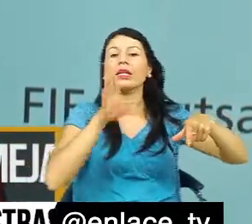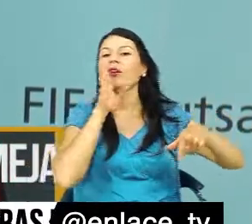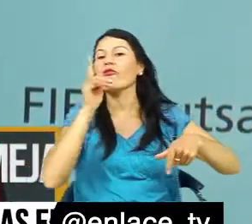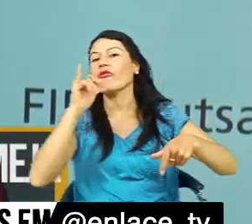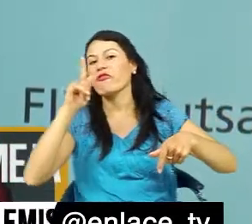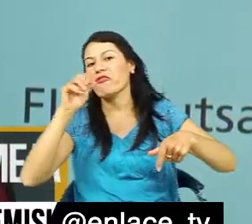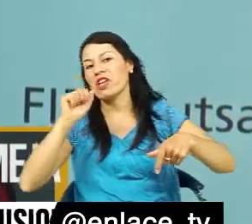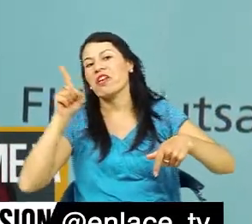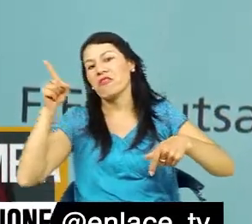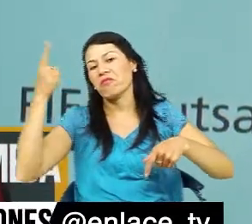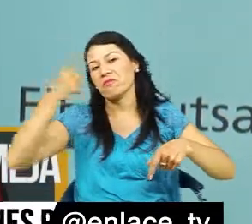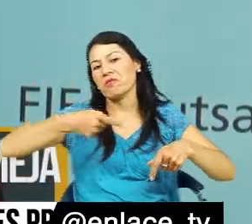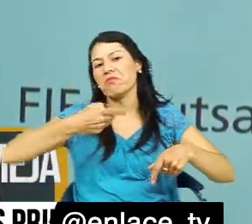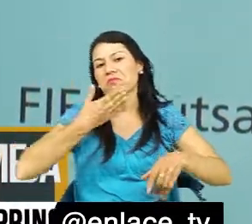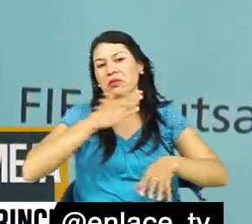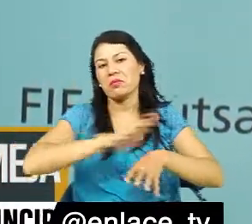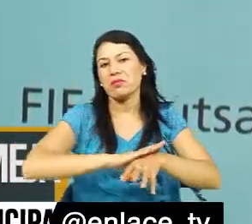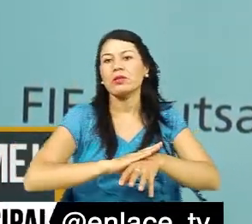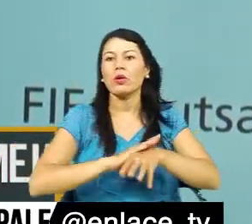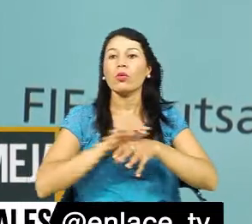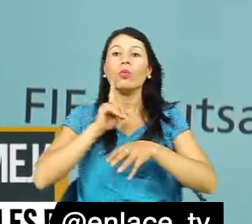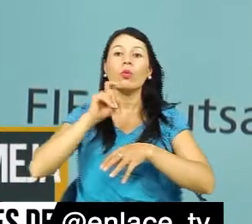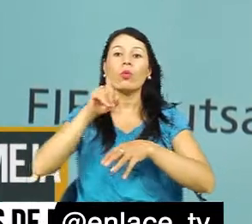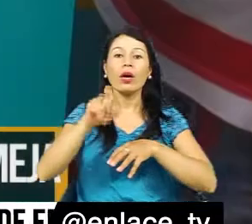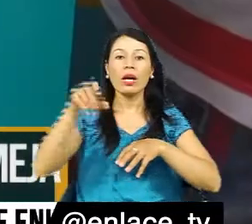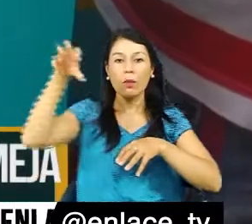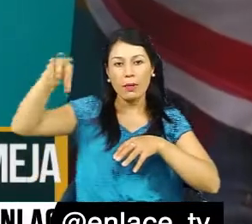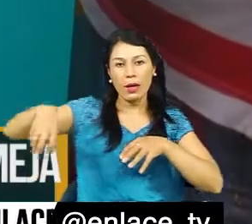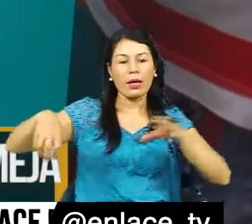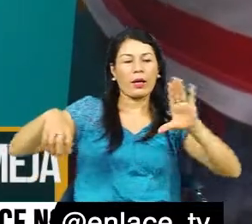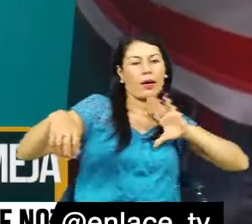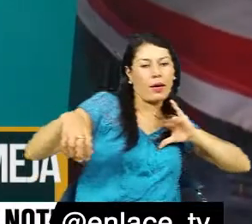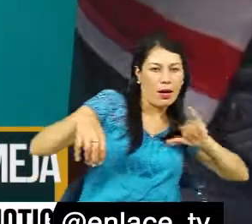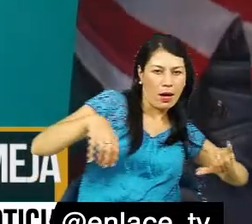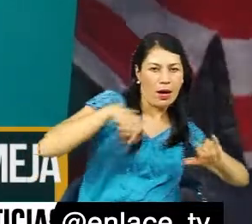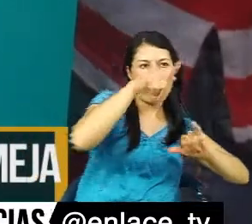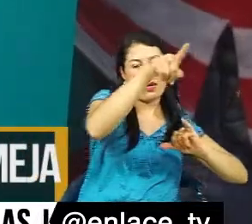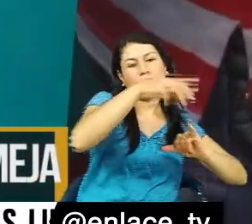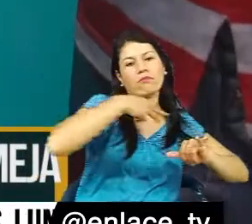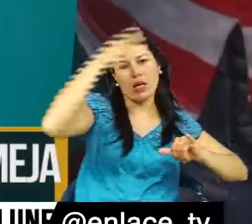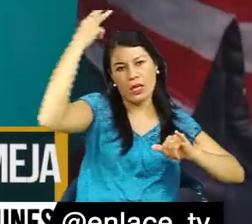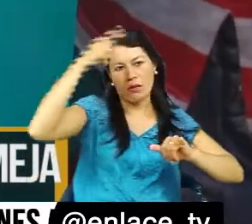Bucaramanga fue escogida como una de las 3 sedes, donde Cali y Medellín también fueron escogidas.